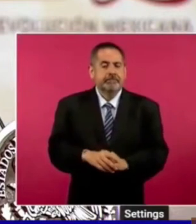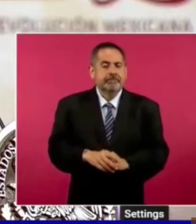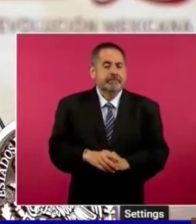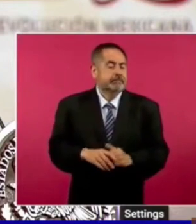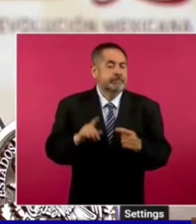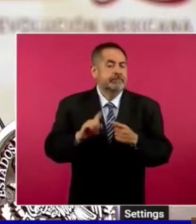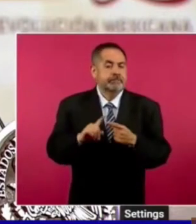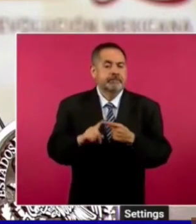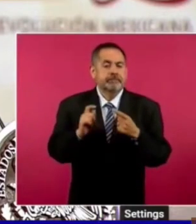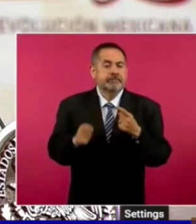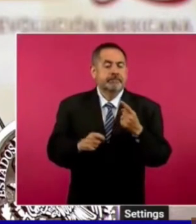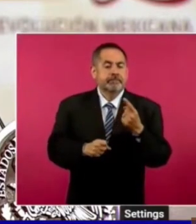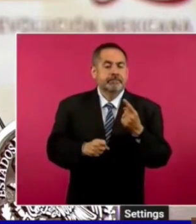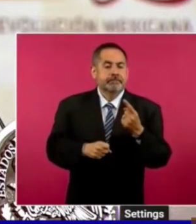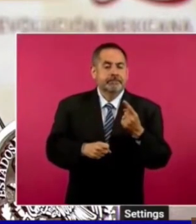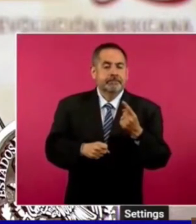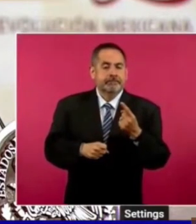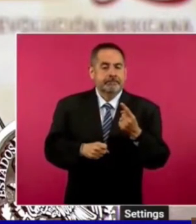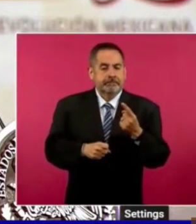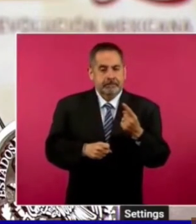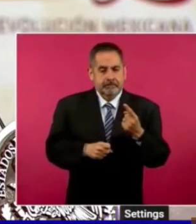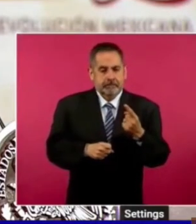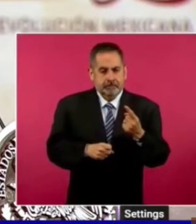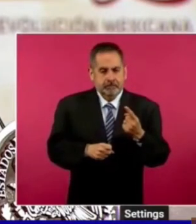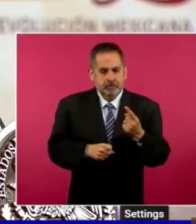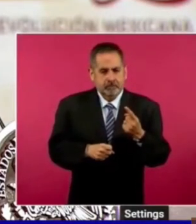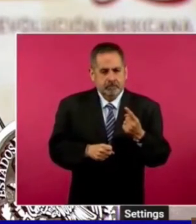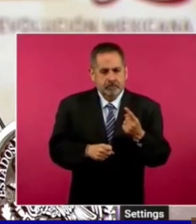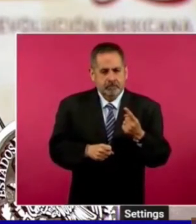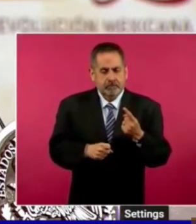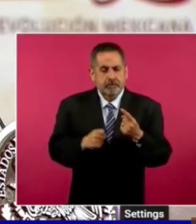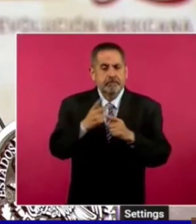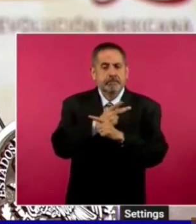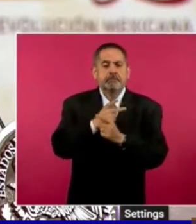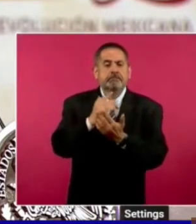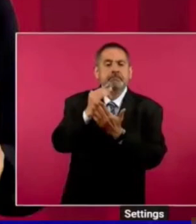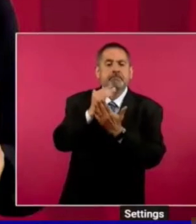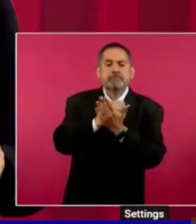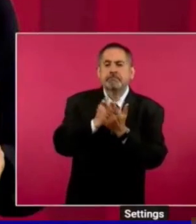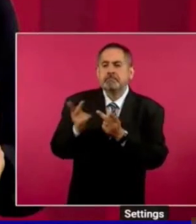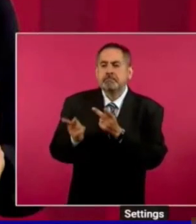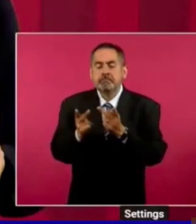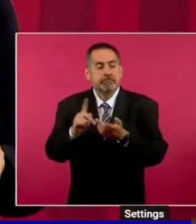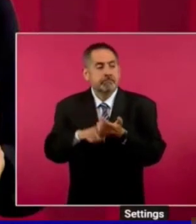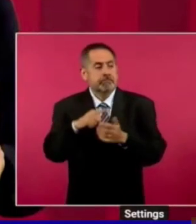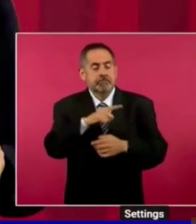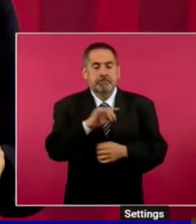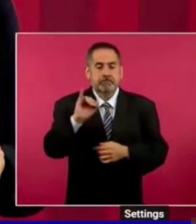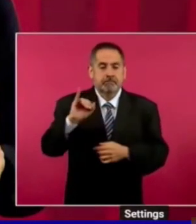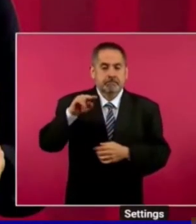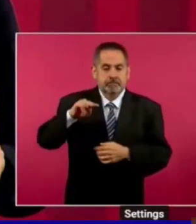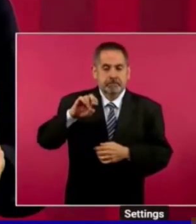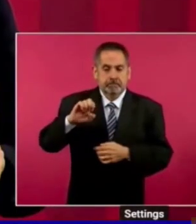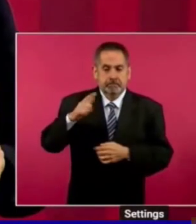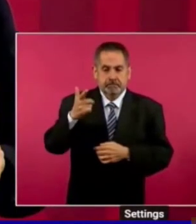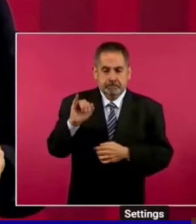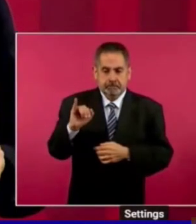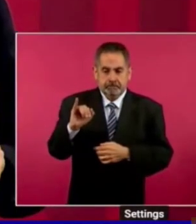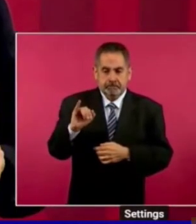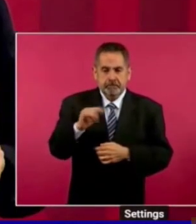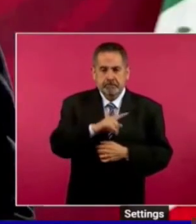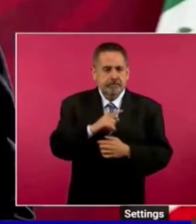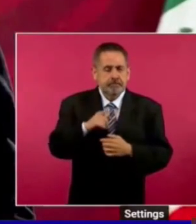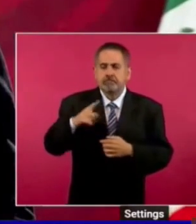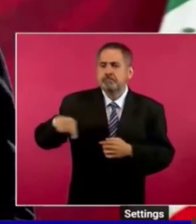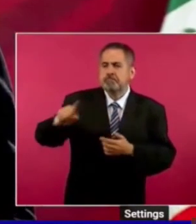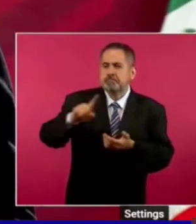Uno, el resultado de la encuesta del INEGI sobre